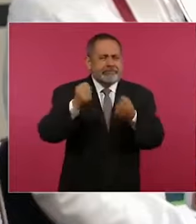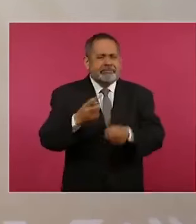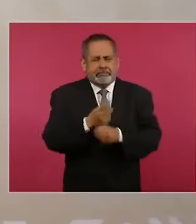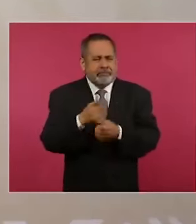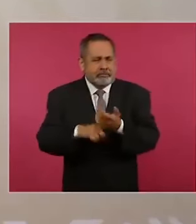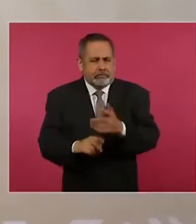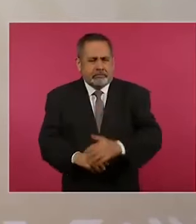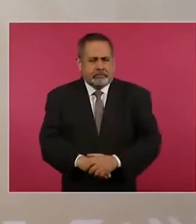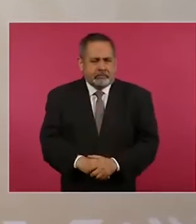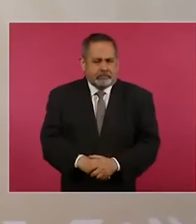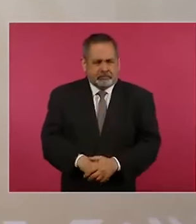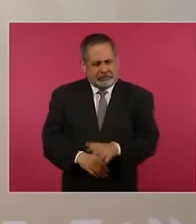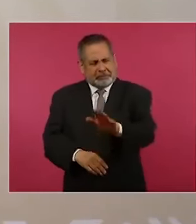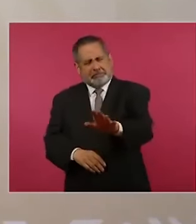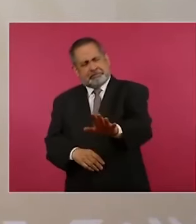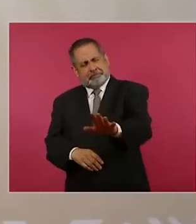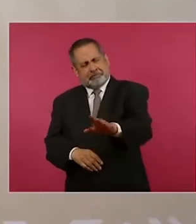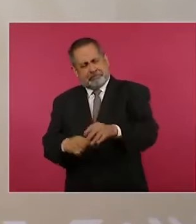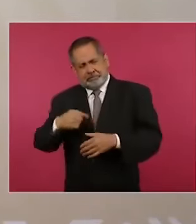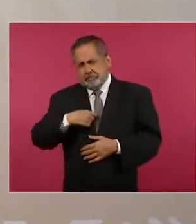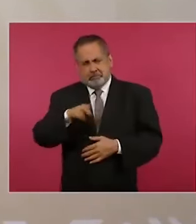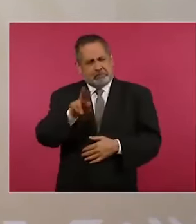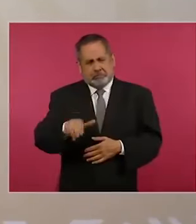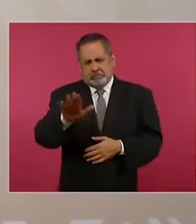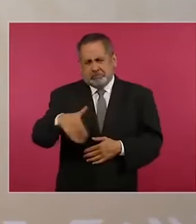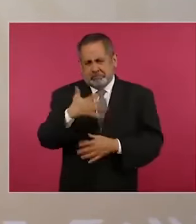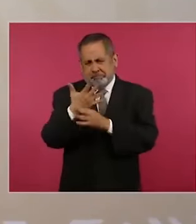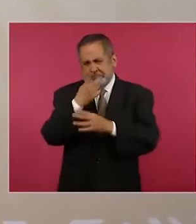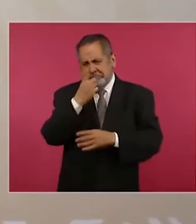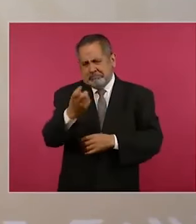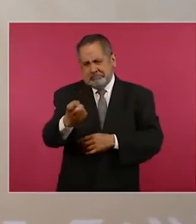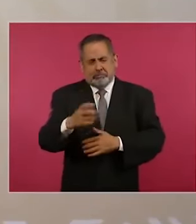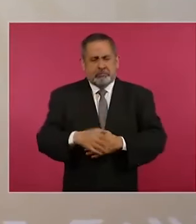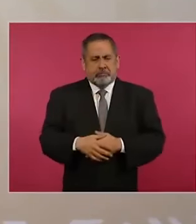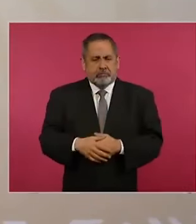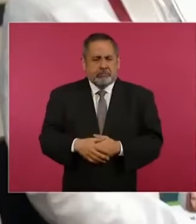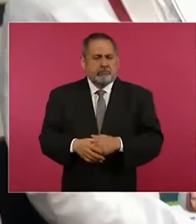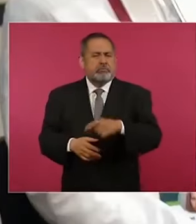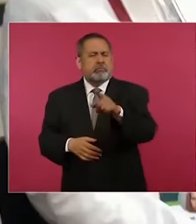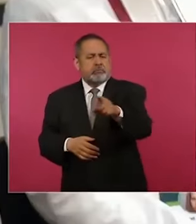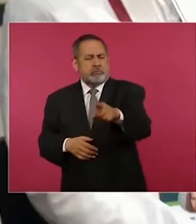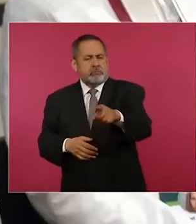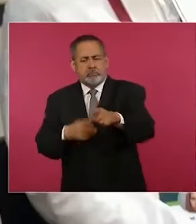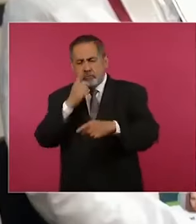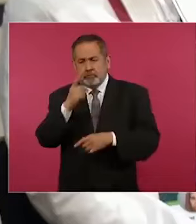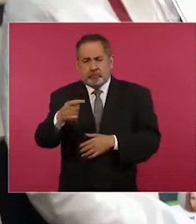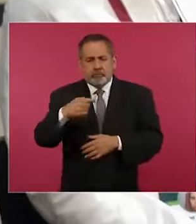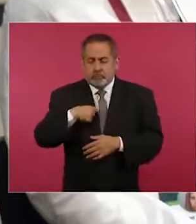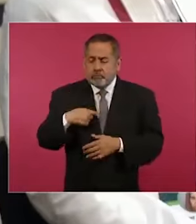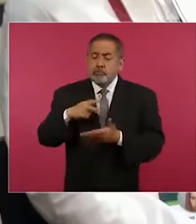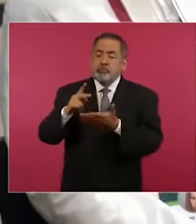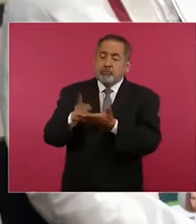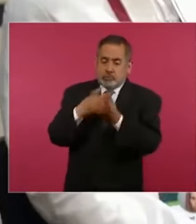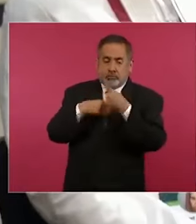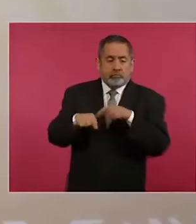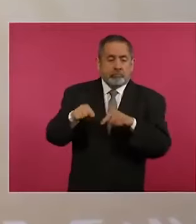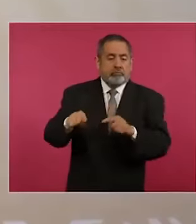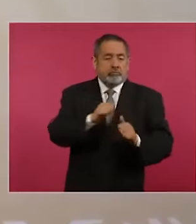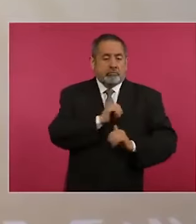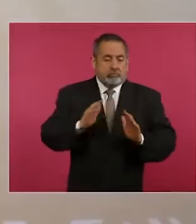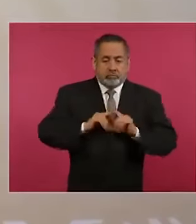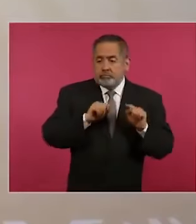seguridad. Primero, yo nunca dije eso. ¿Usted dijo que regresaría al ejército a los cuarteles?